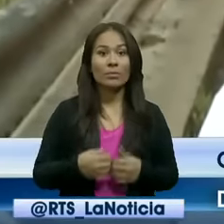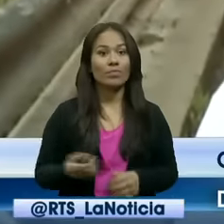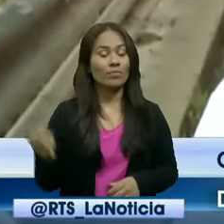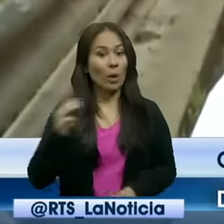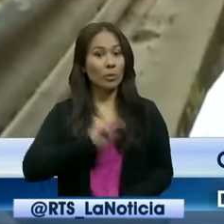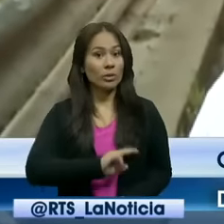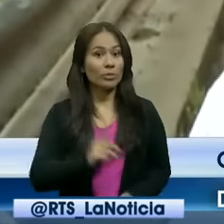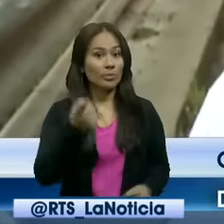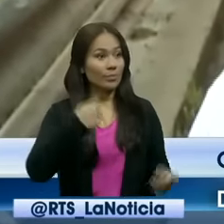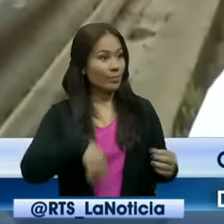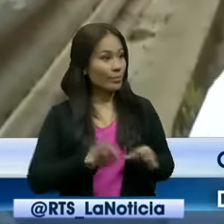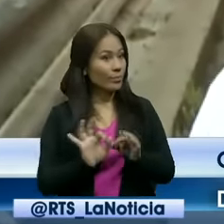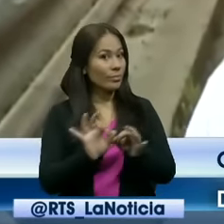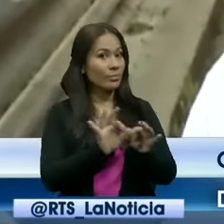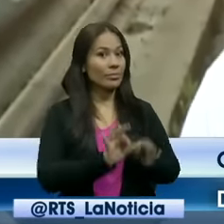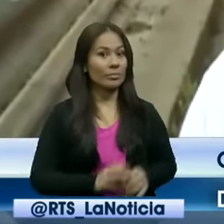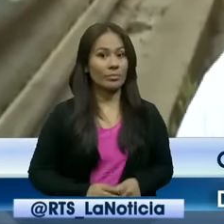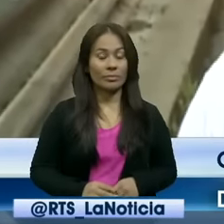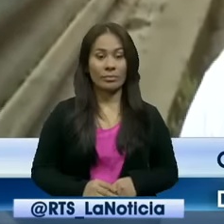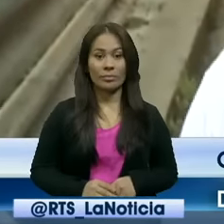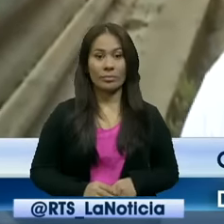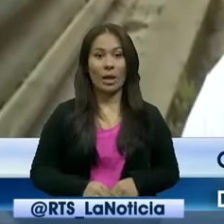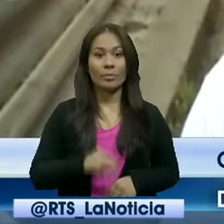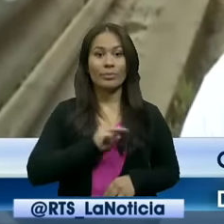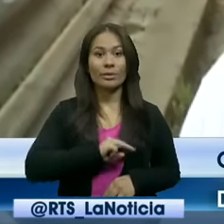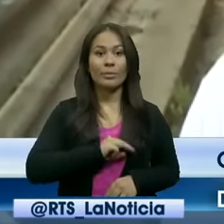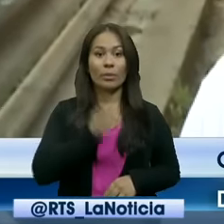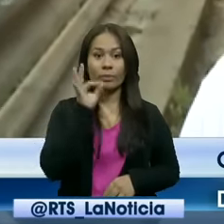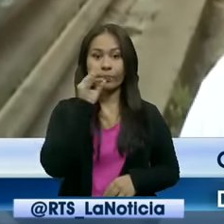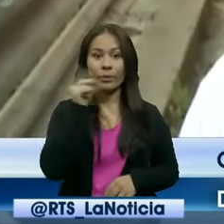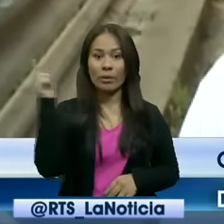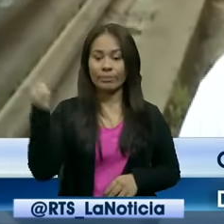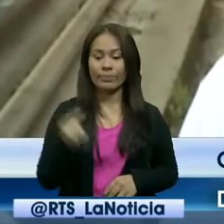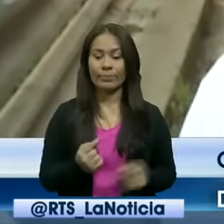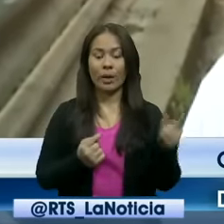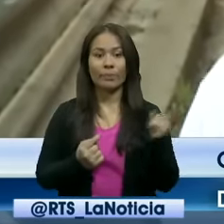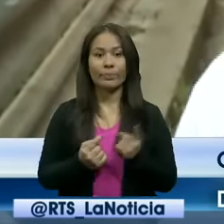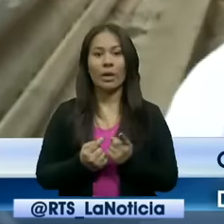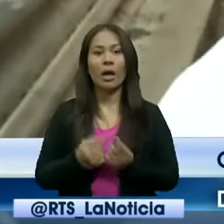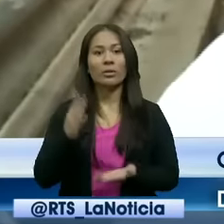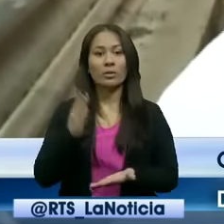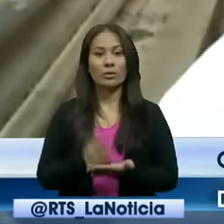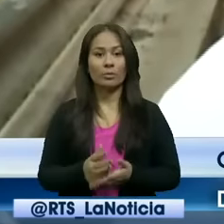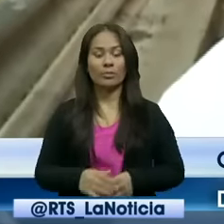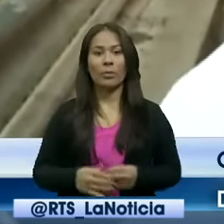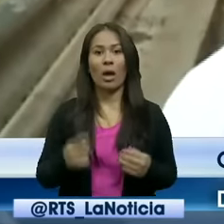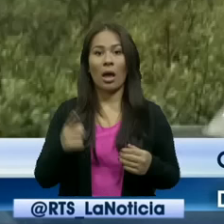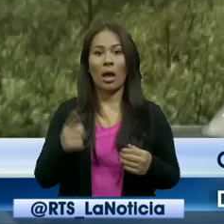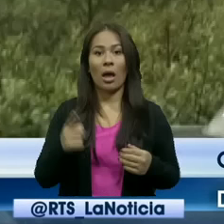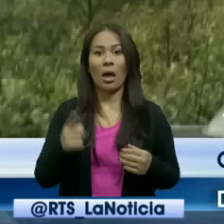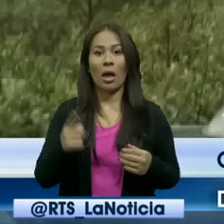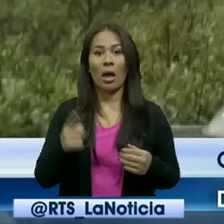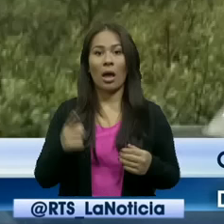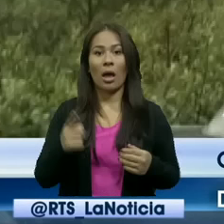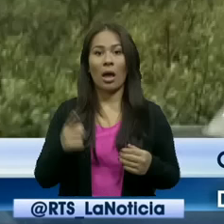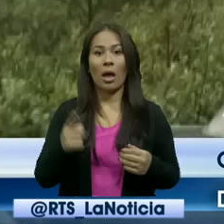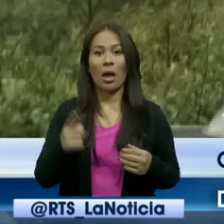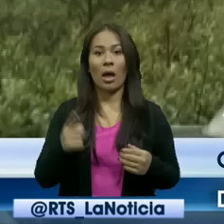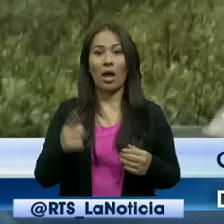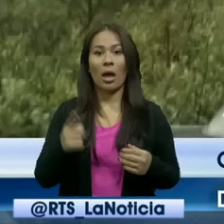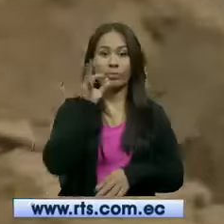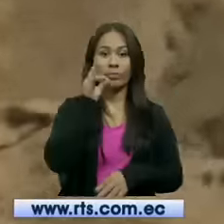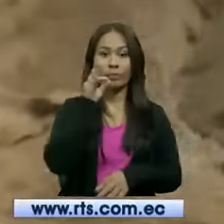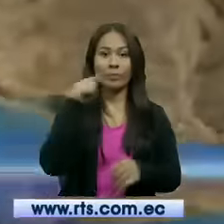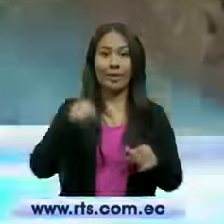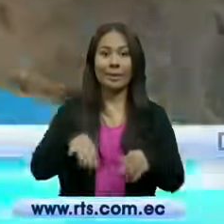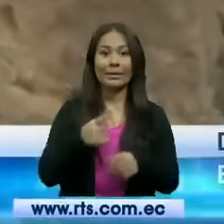la Agencia Metropolitana de Tránsito ha cortado la circulación para evitar cualquier contratiempo. Según Cristian Rivera, director del COE Metropolitano de